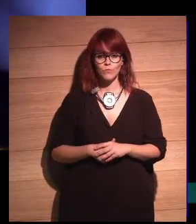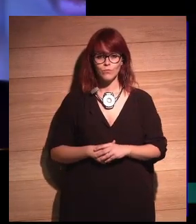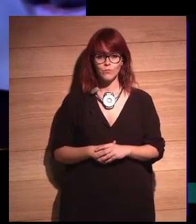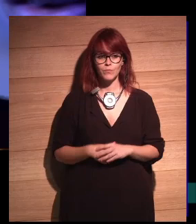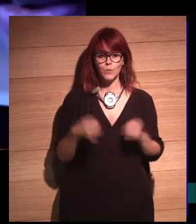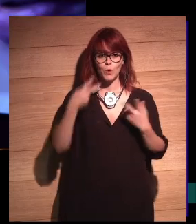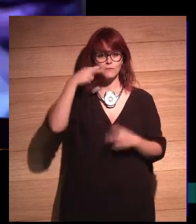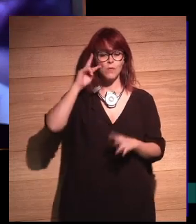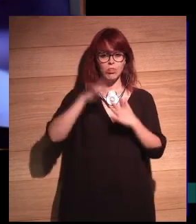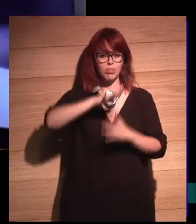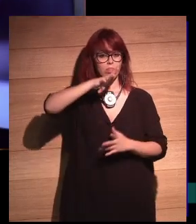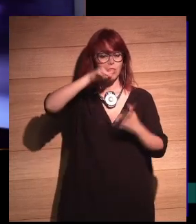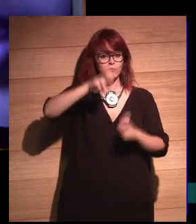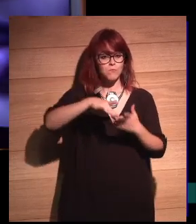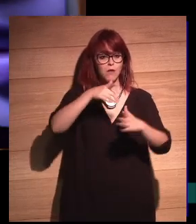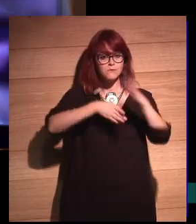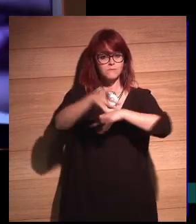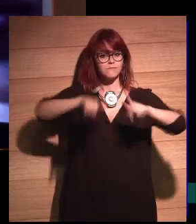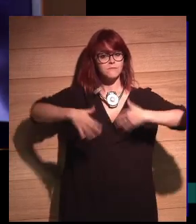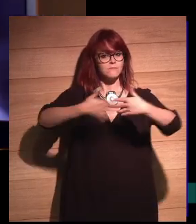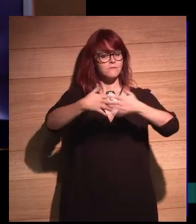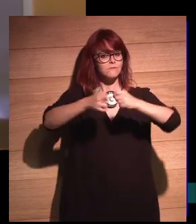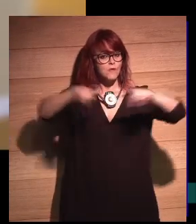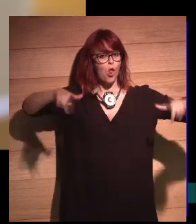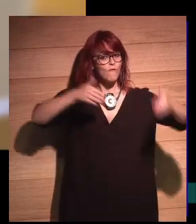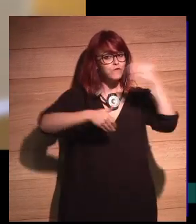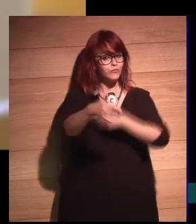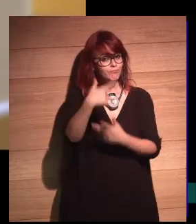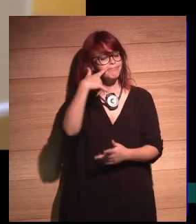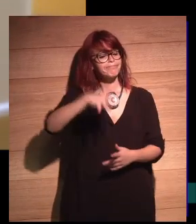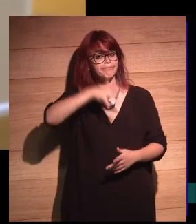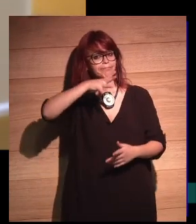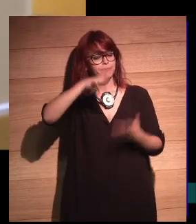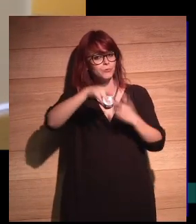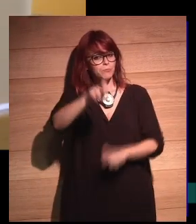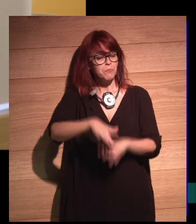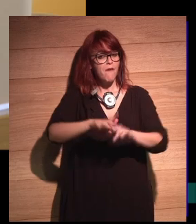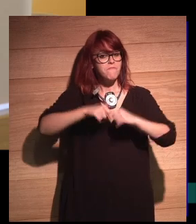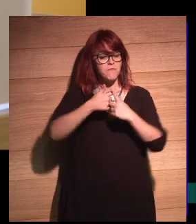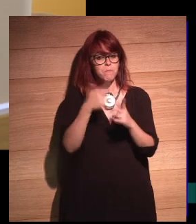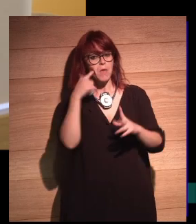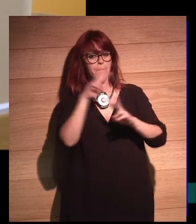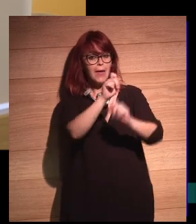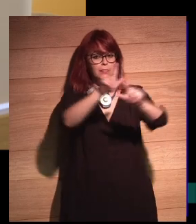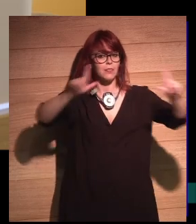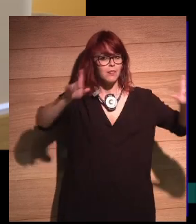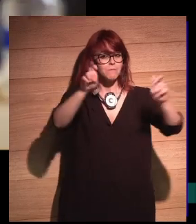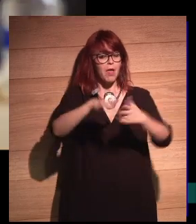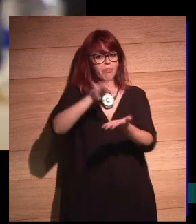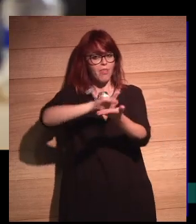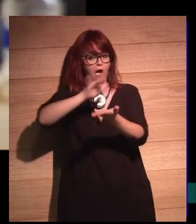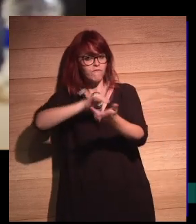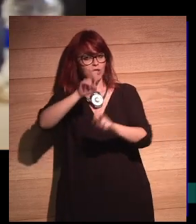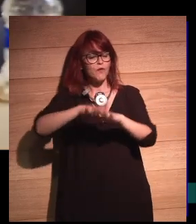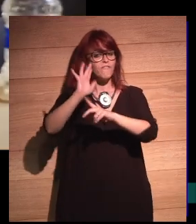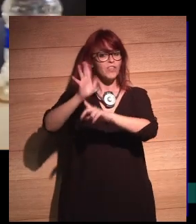es una experiencia increíble cuando se entra en el salón del futuro. Nos resulta a veces un poquito familiar. Bueno, hay una pantalla, hay una tableta, hay